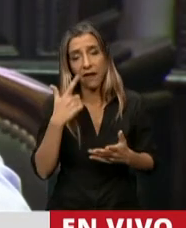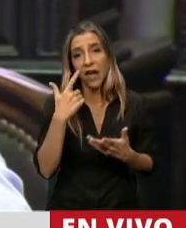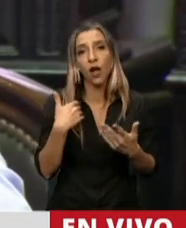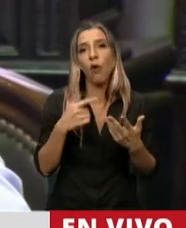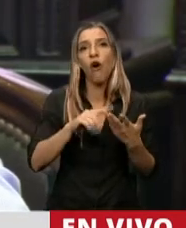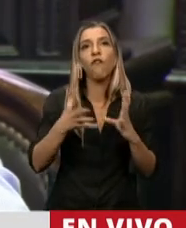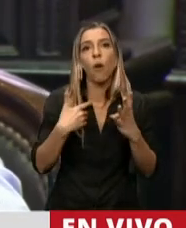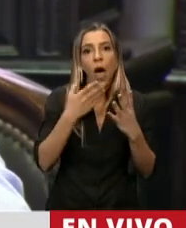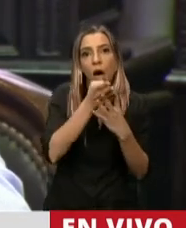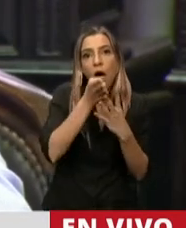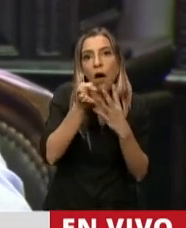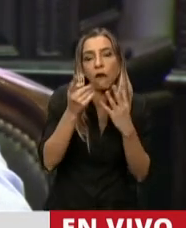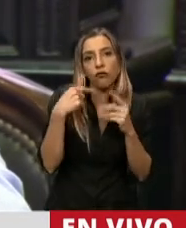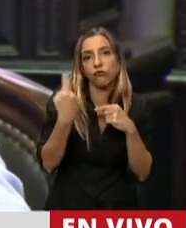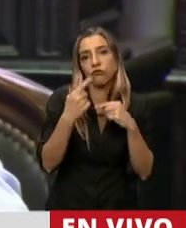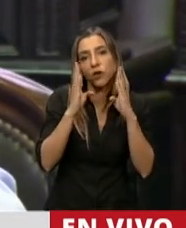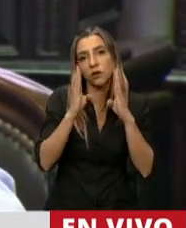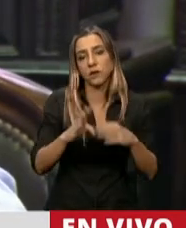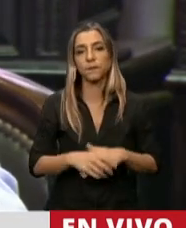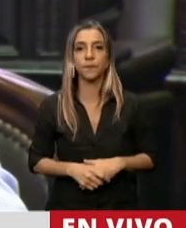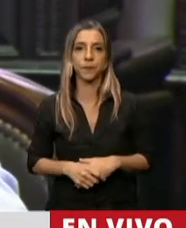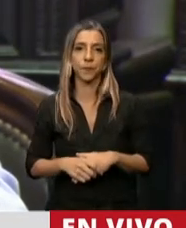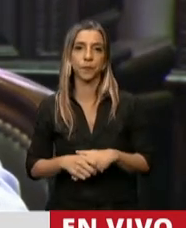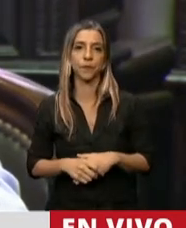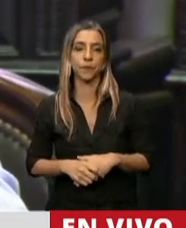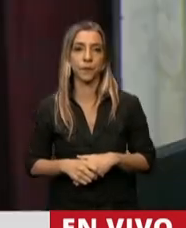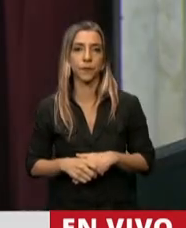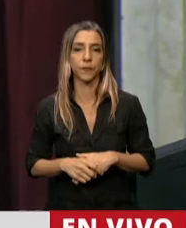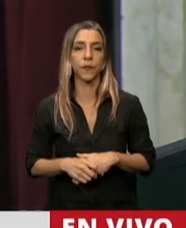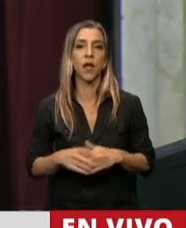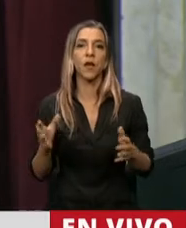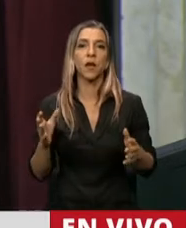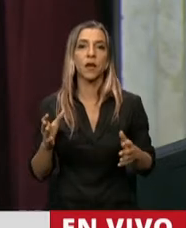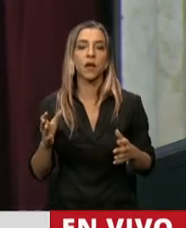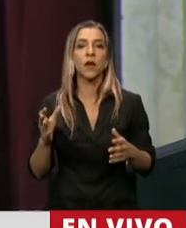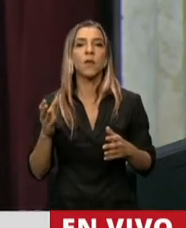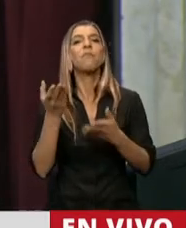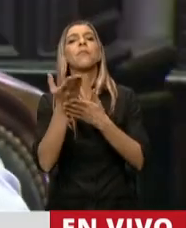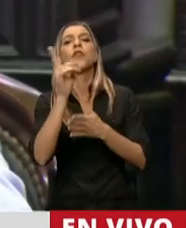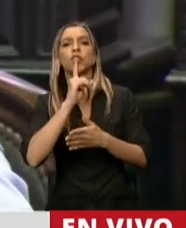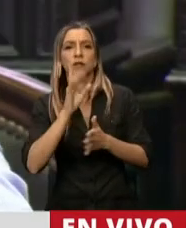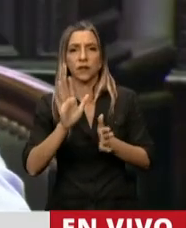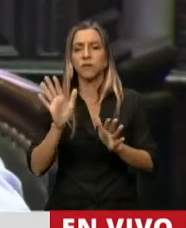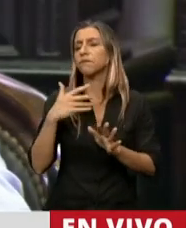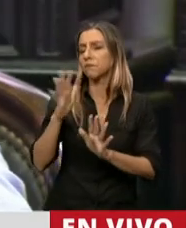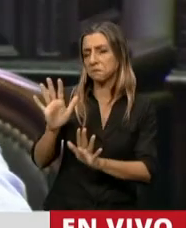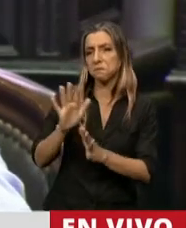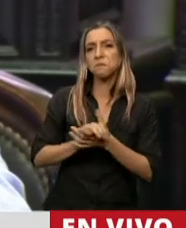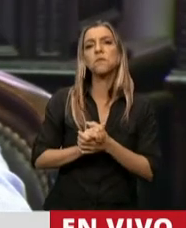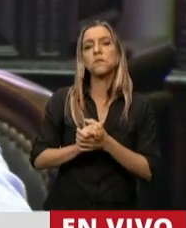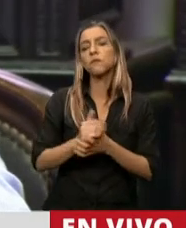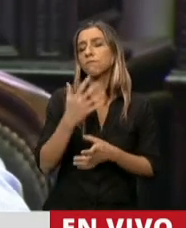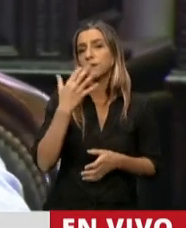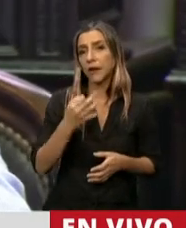Y la verdad, señora presidenta, que diputada, creo que... Diputada, les pido por favor que hagan silencio. Y la verdad, señora presidenta, que creo que no estamos a la altura de